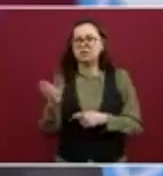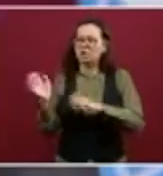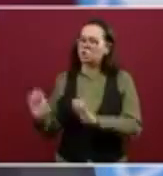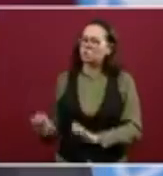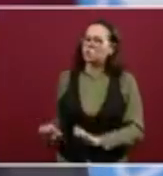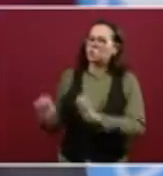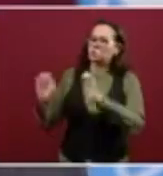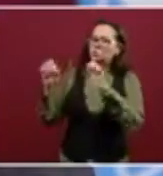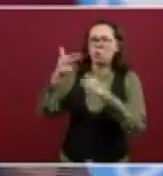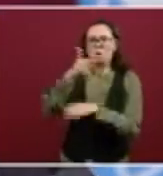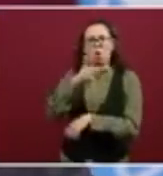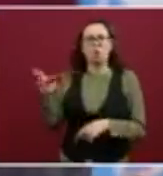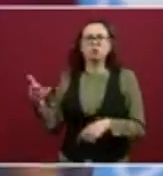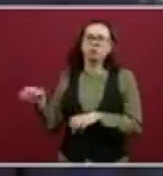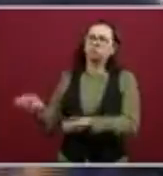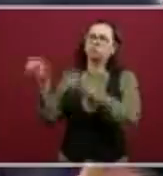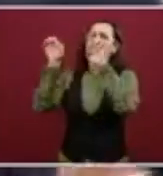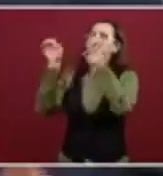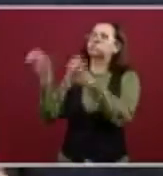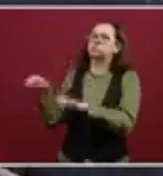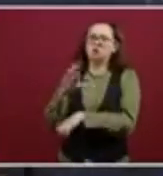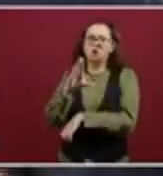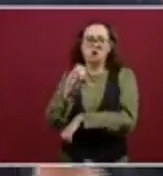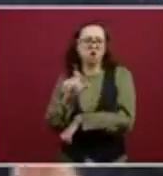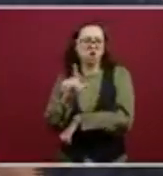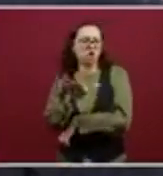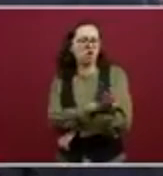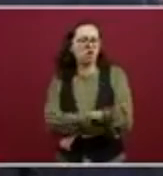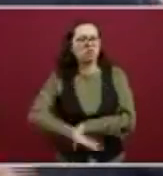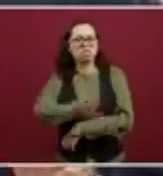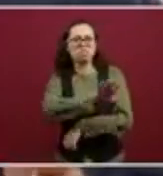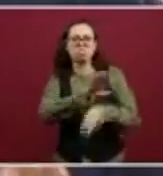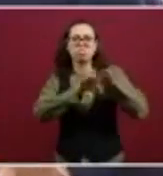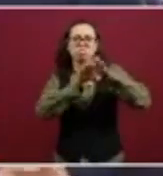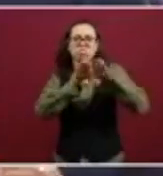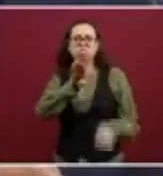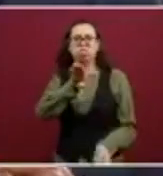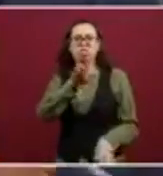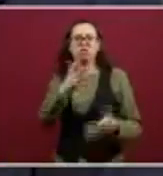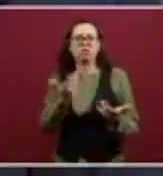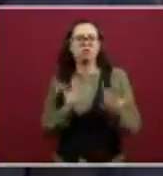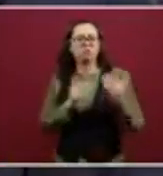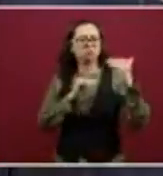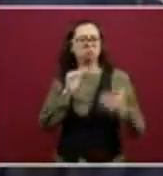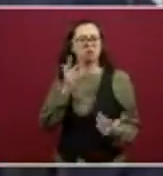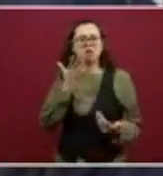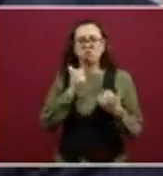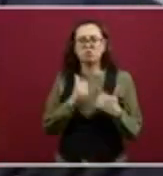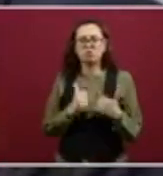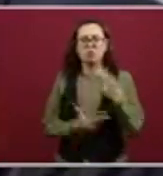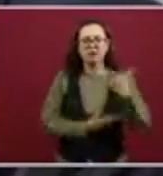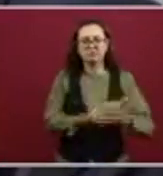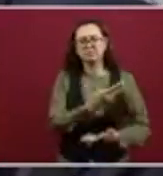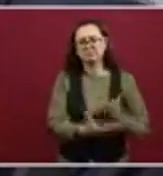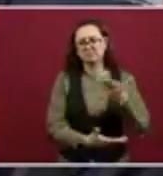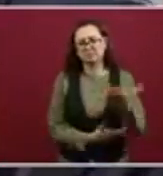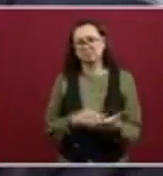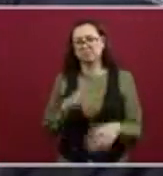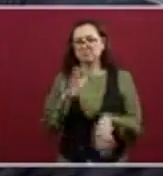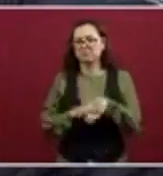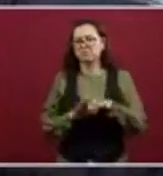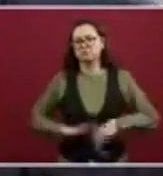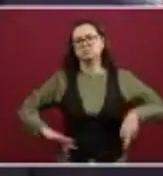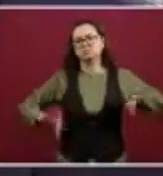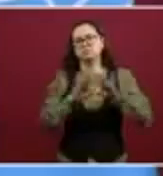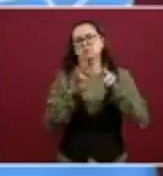lujo y colonias marginadas sin servicios. Lo del agua en particular,